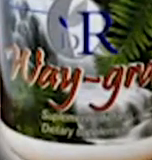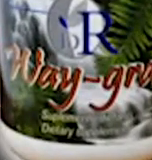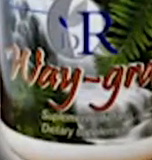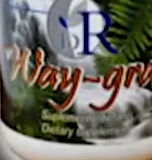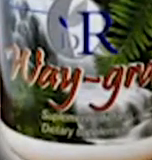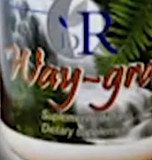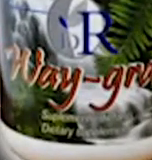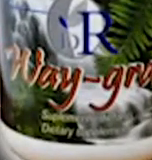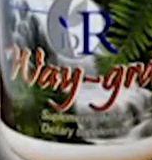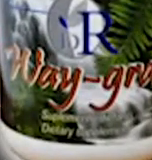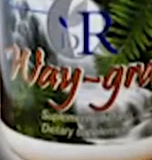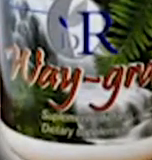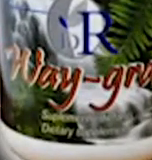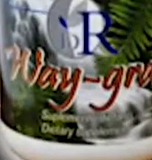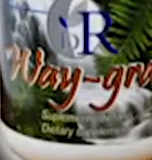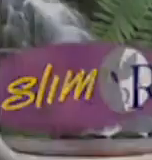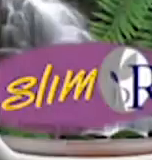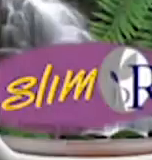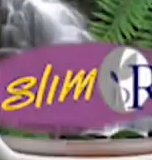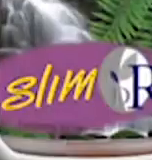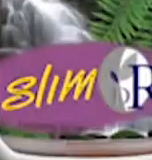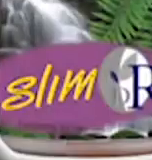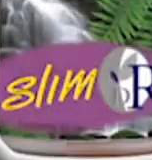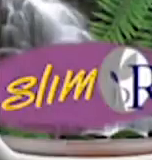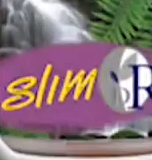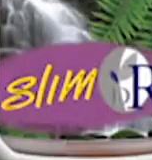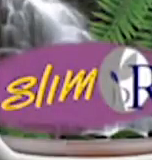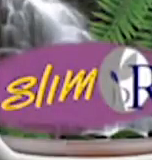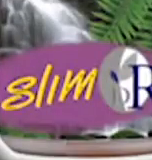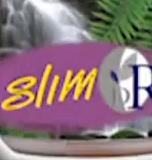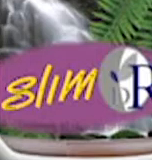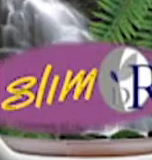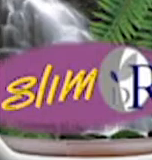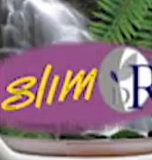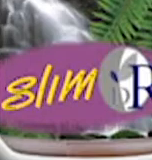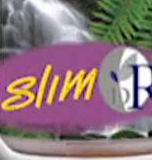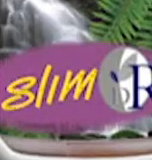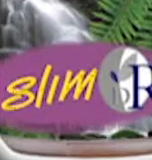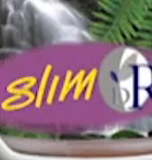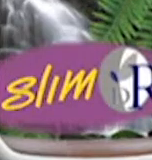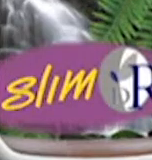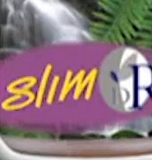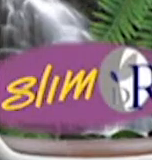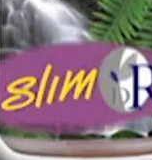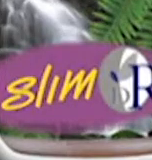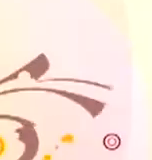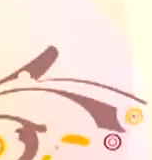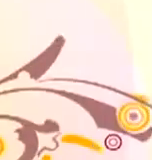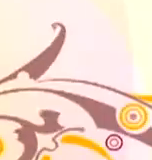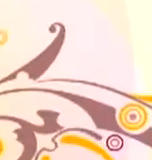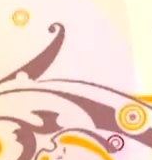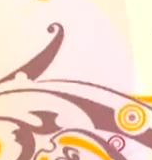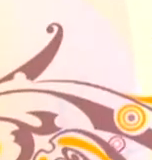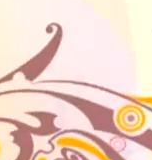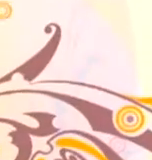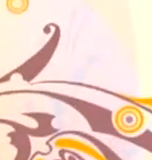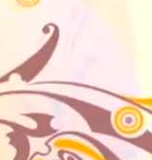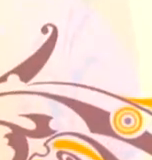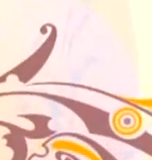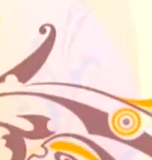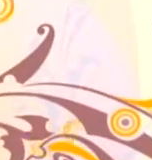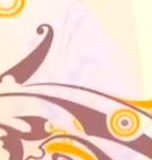Whey Grass, disminuye la ansiedad, reduce el apetito, una cápsula después del almuerzo. Esta es la familia de